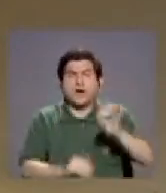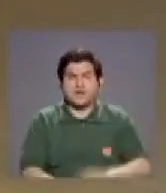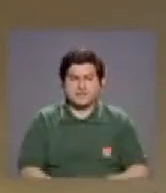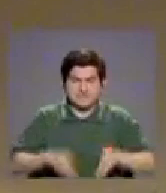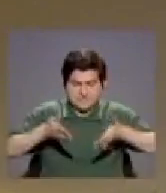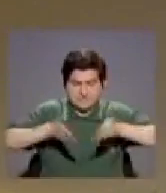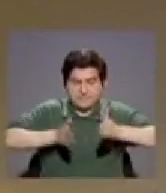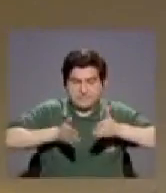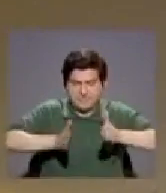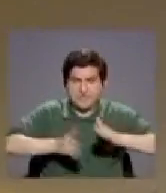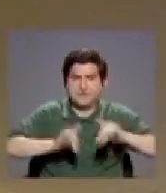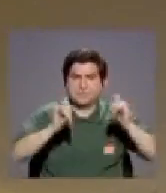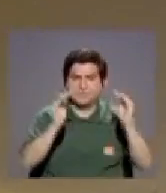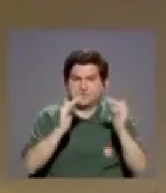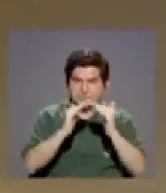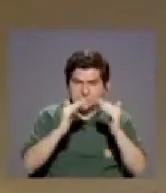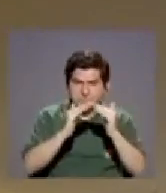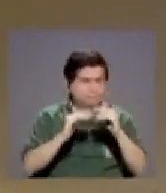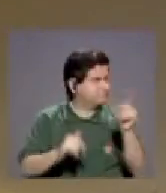hijos, sino que,